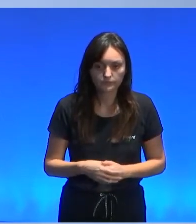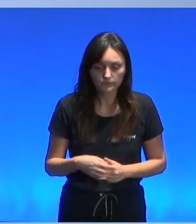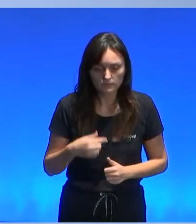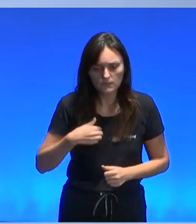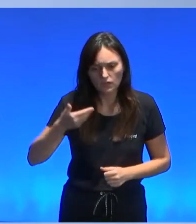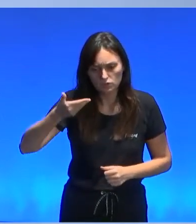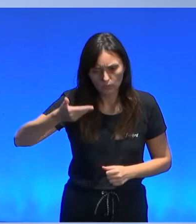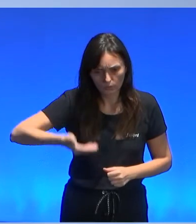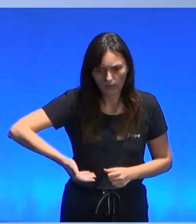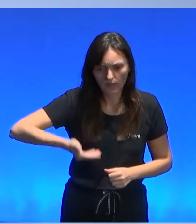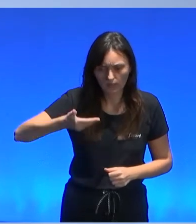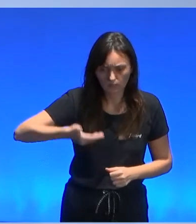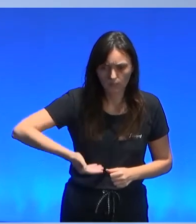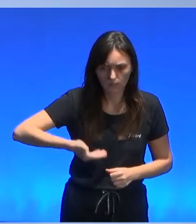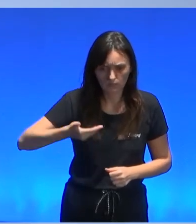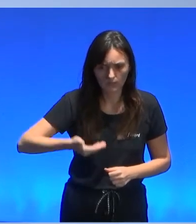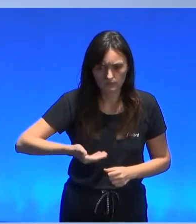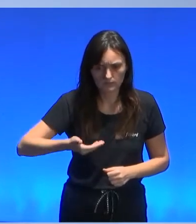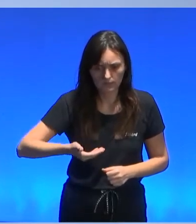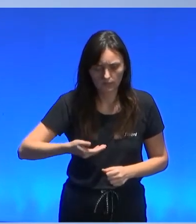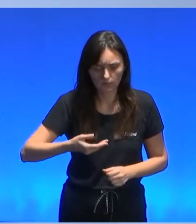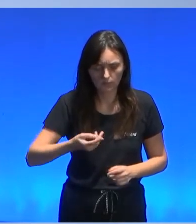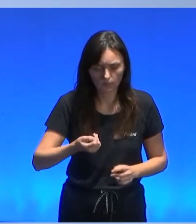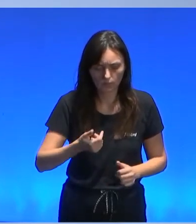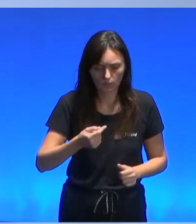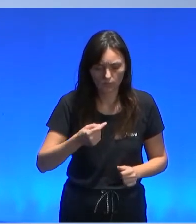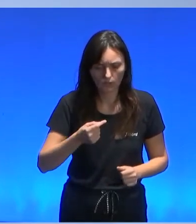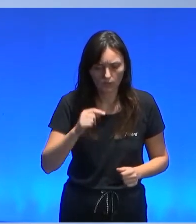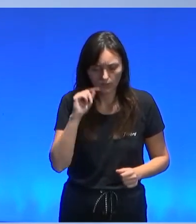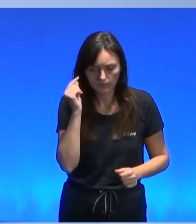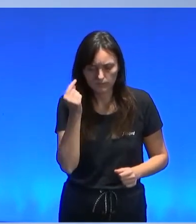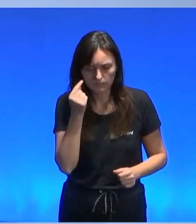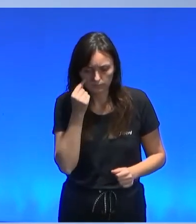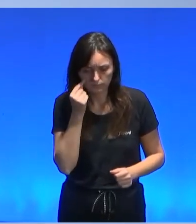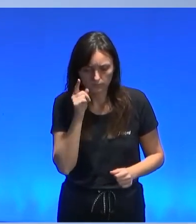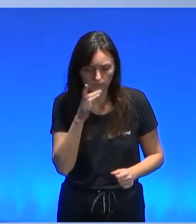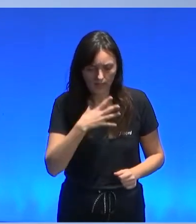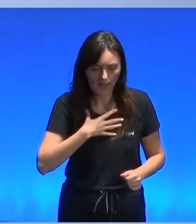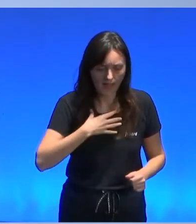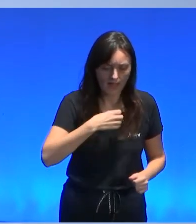muy importante para darnos cuenta cuánto el alcalde